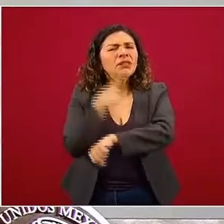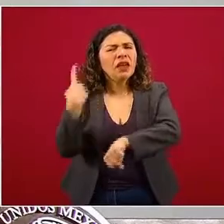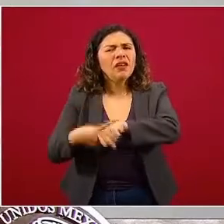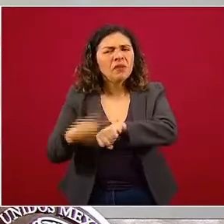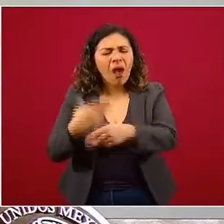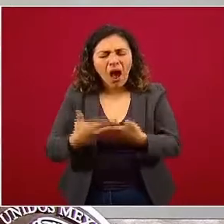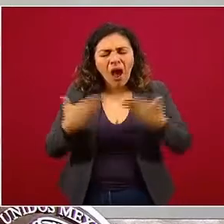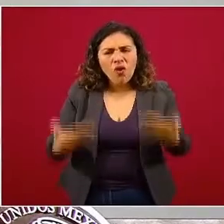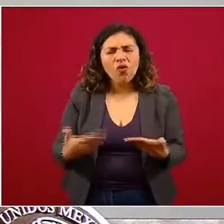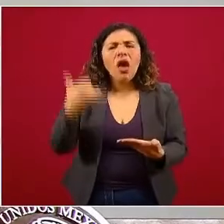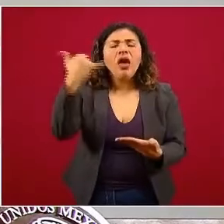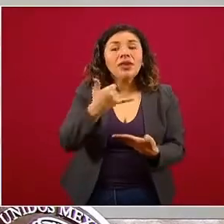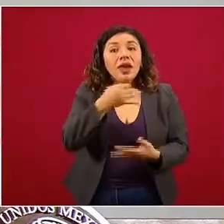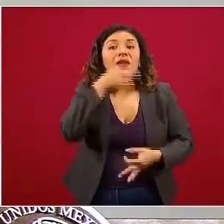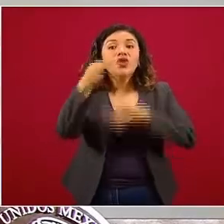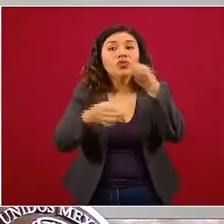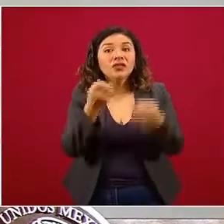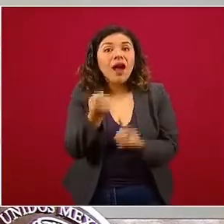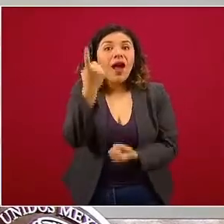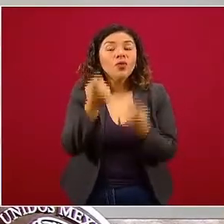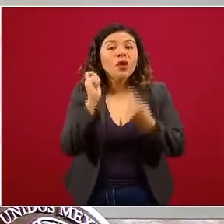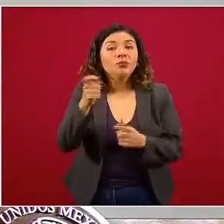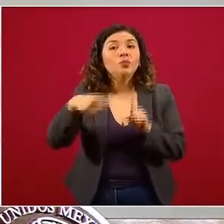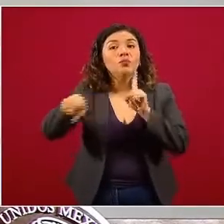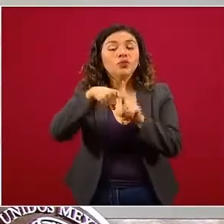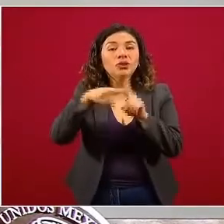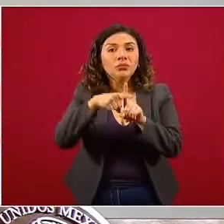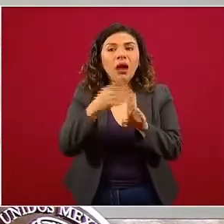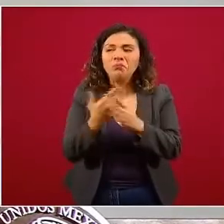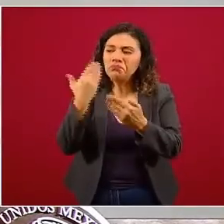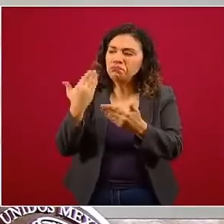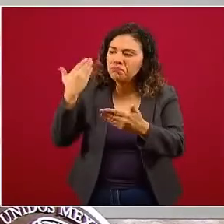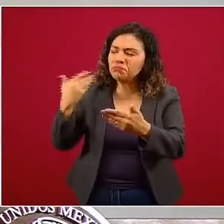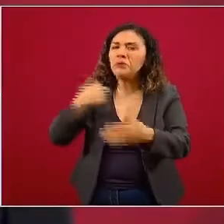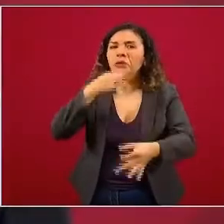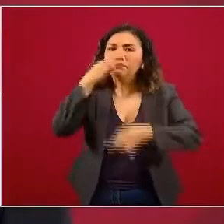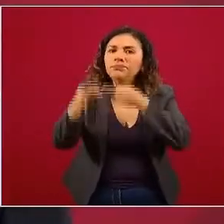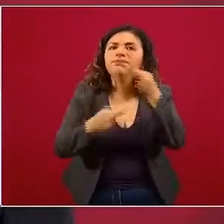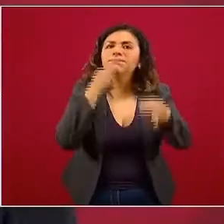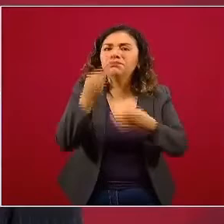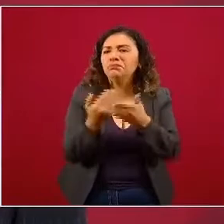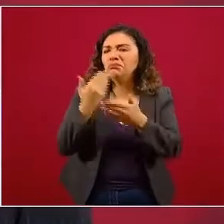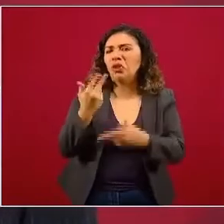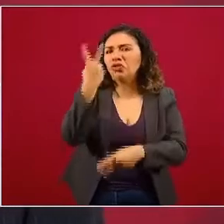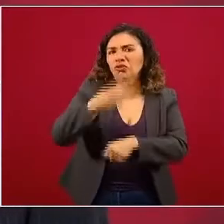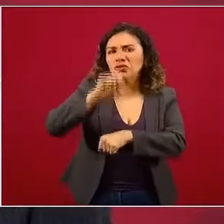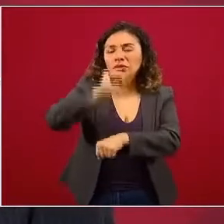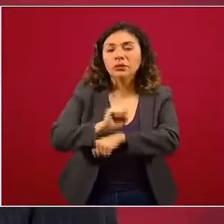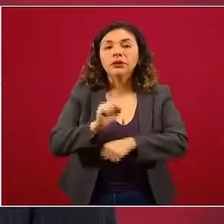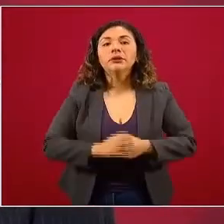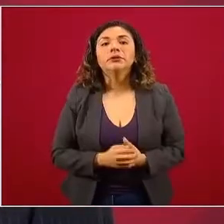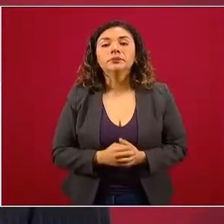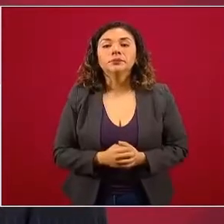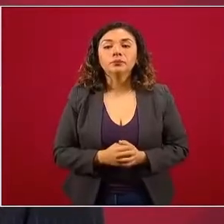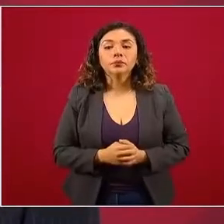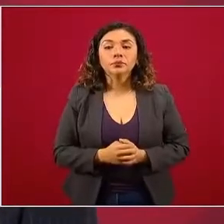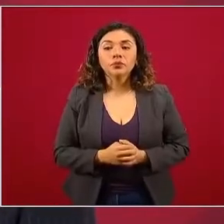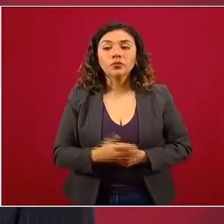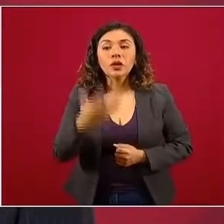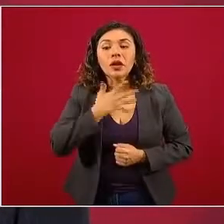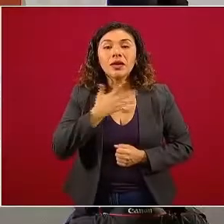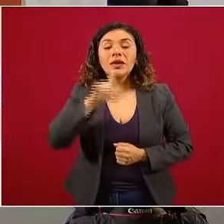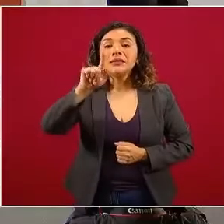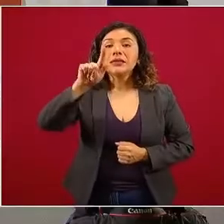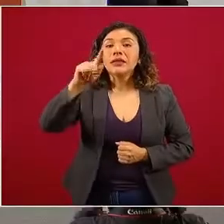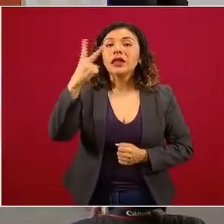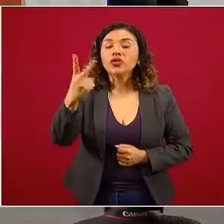epidemia y noticias positivas que hemos estado comentando a lo largo de las últimas 2 semanas. Tenemos